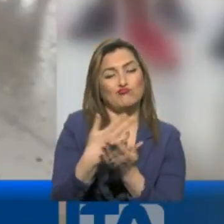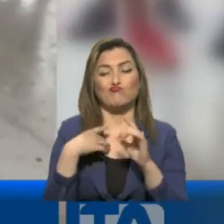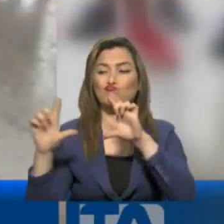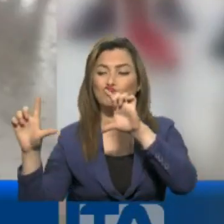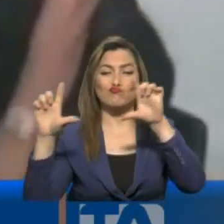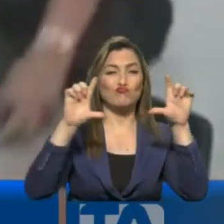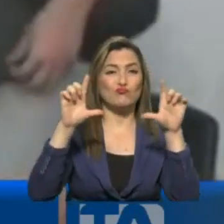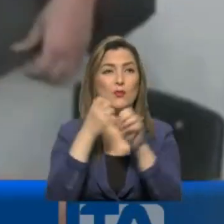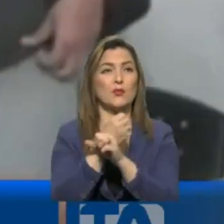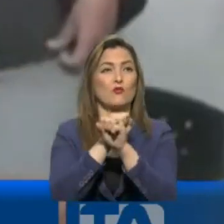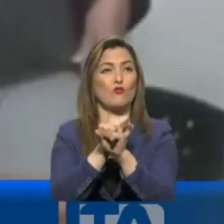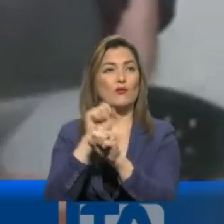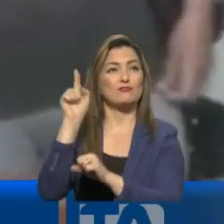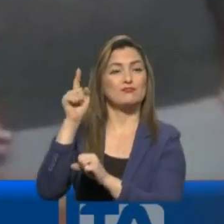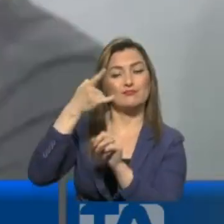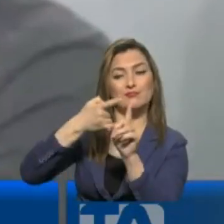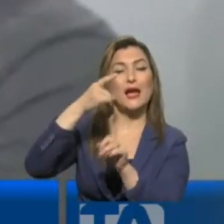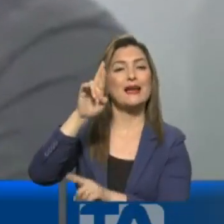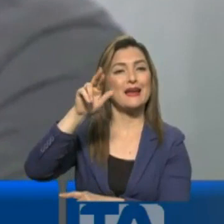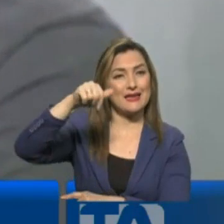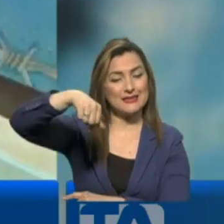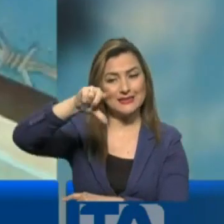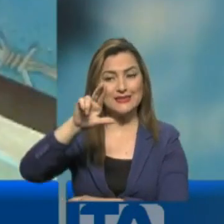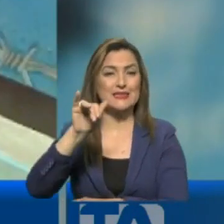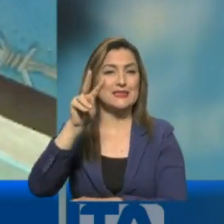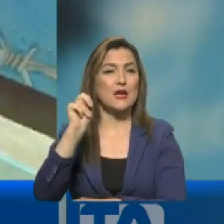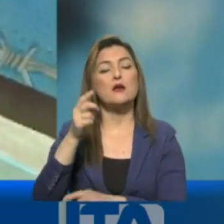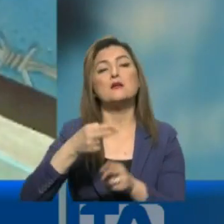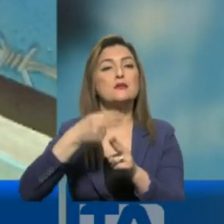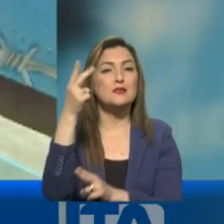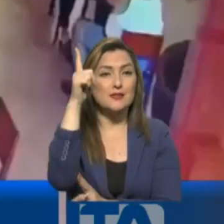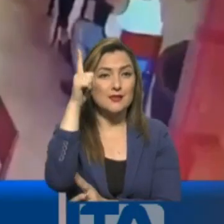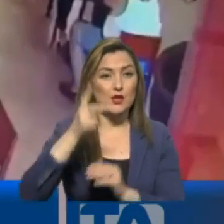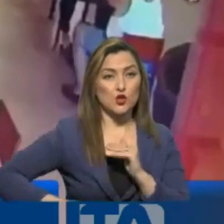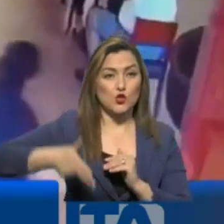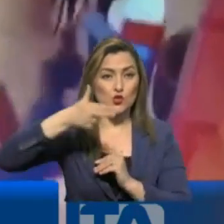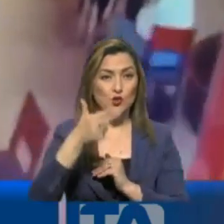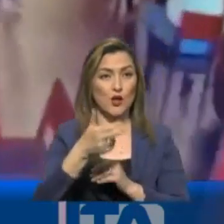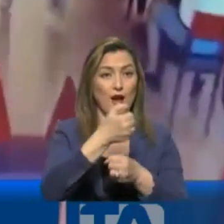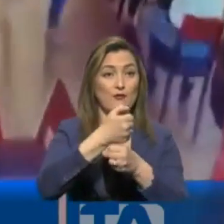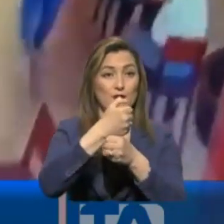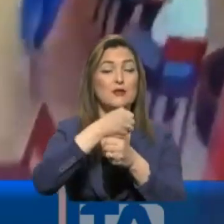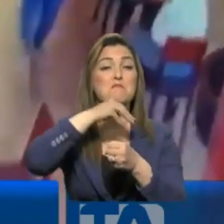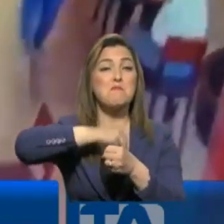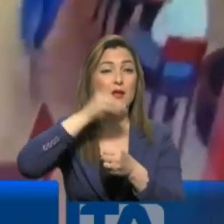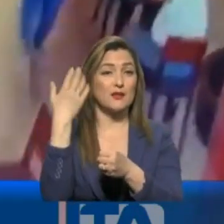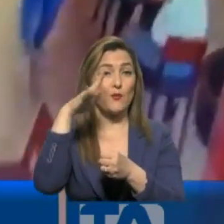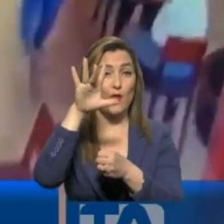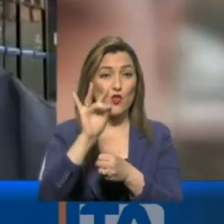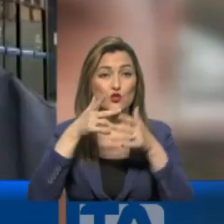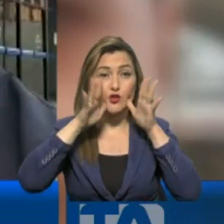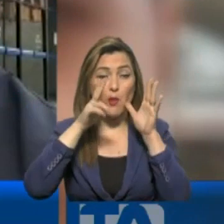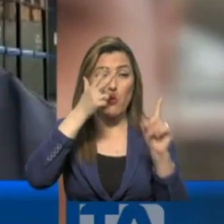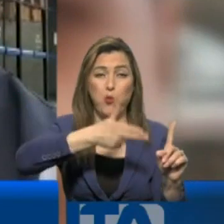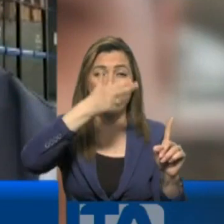defensor además de Jorge Luis Zambrano, alias Rasquiña, ex líder de los Choneros, quien fue asesinado en una cafetería en Manta el pasado 28 de